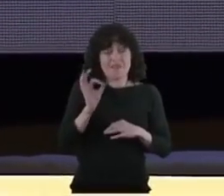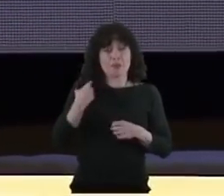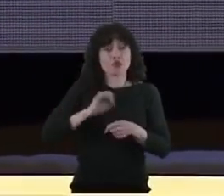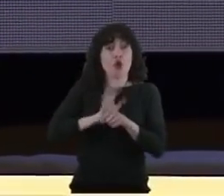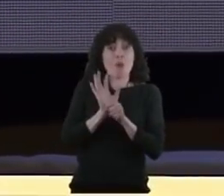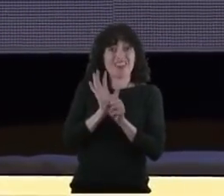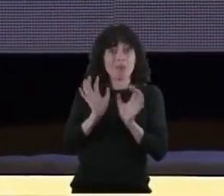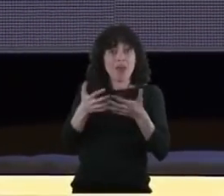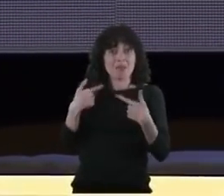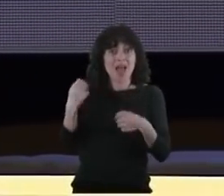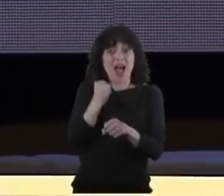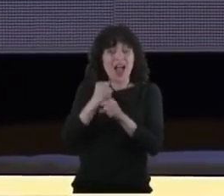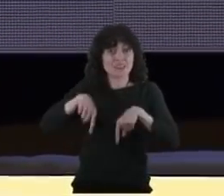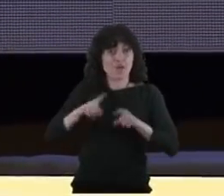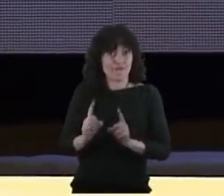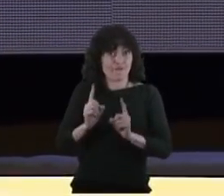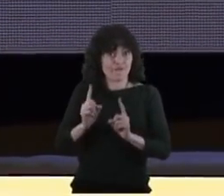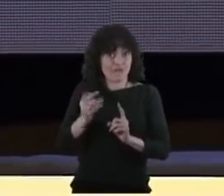terminado.